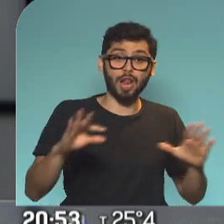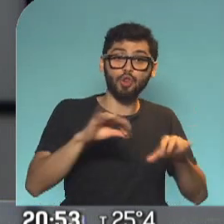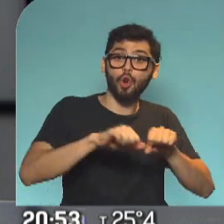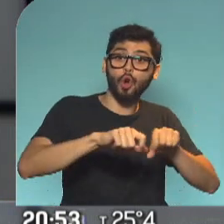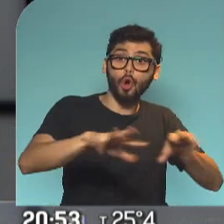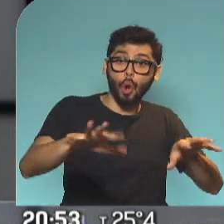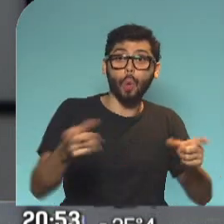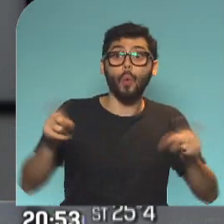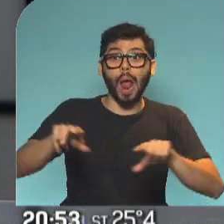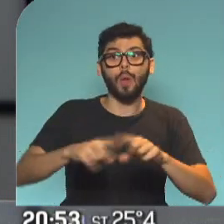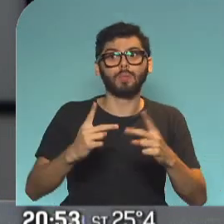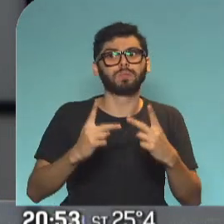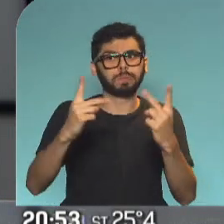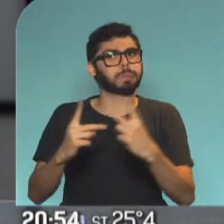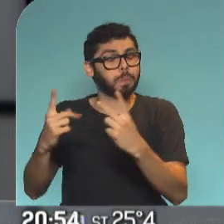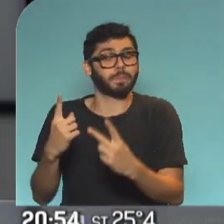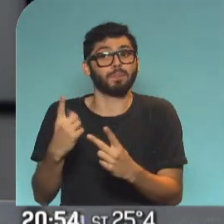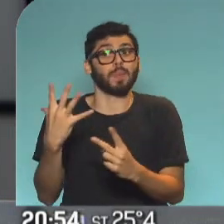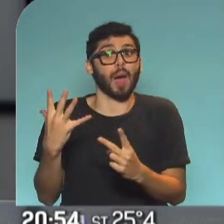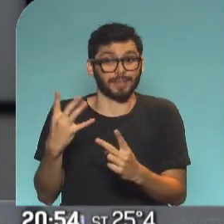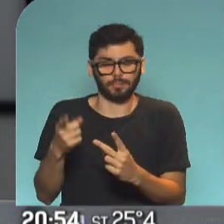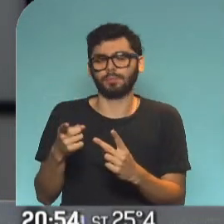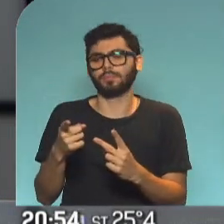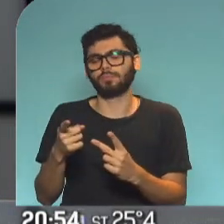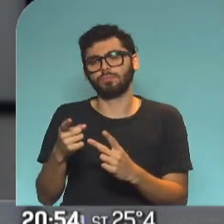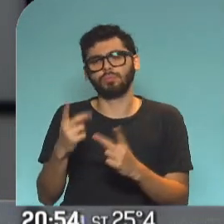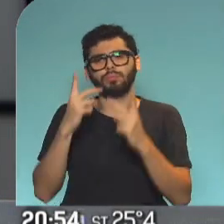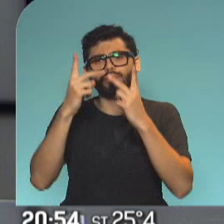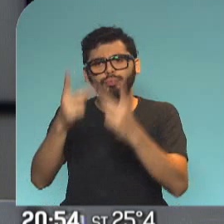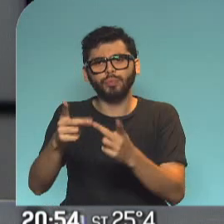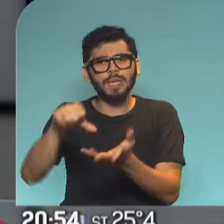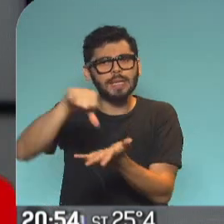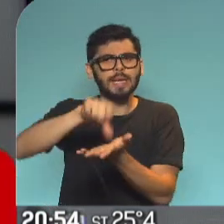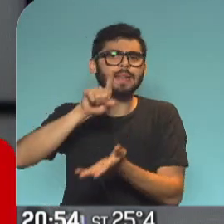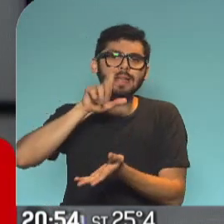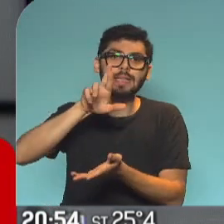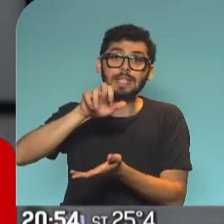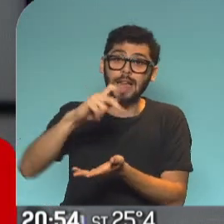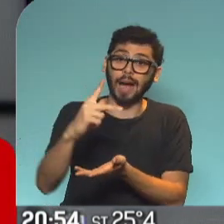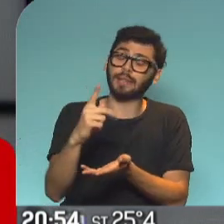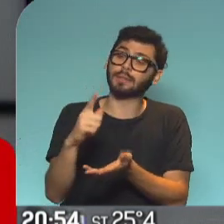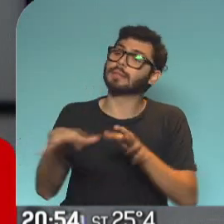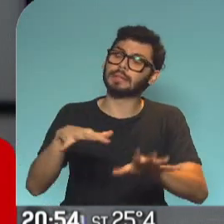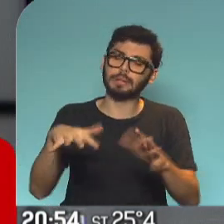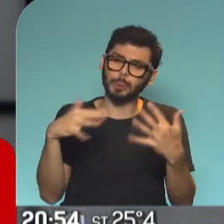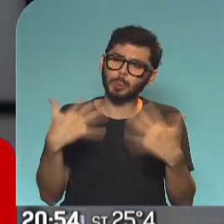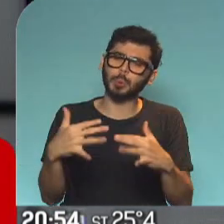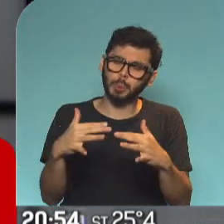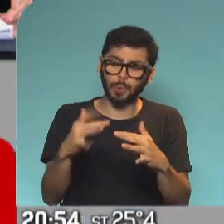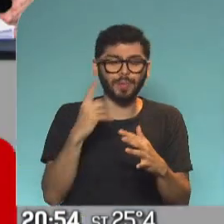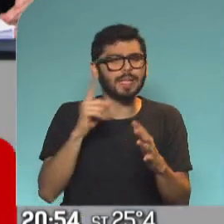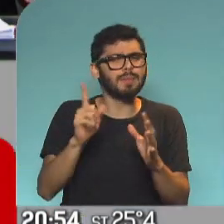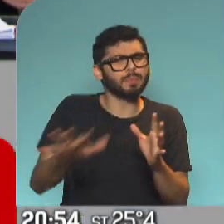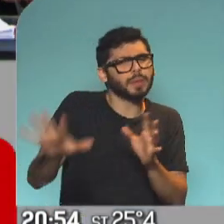es importantísimo ese viaje. Y llega a Irak en primer lugar en un contexto caliente, un clima donde, por supuesto, en Medio Oriente siempre vemos